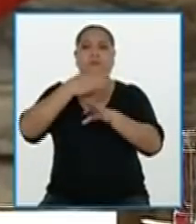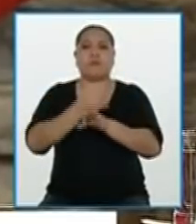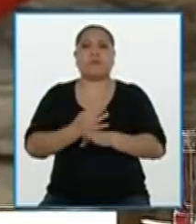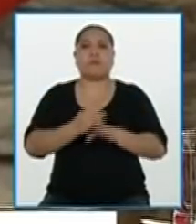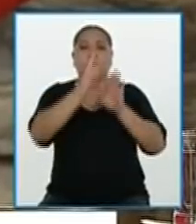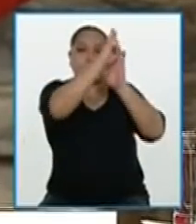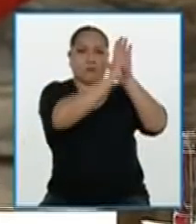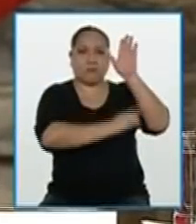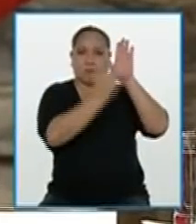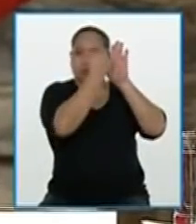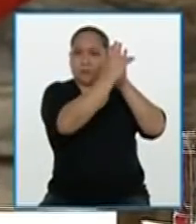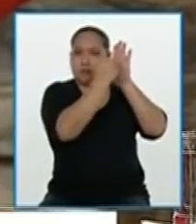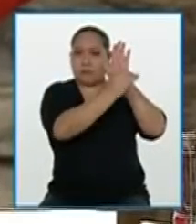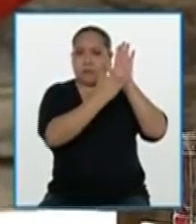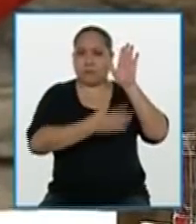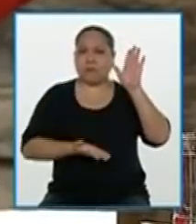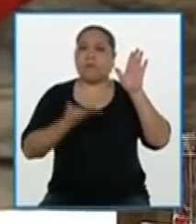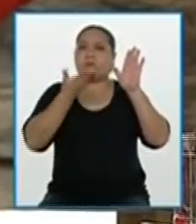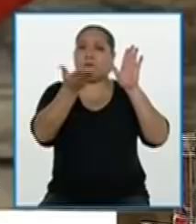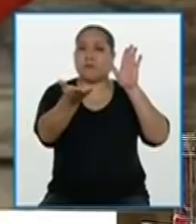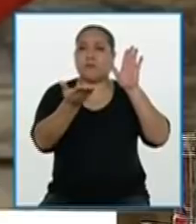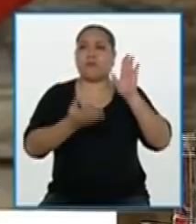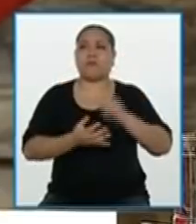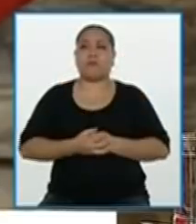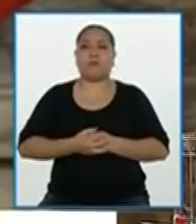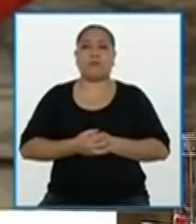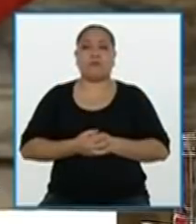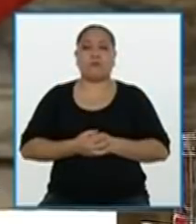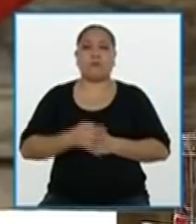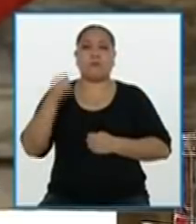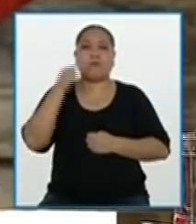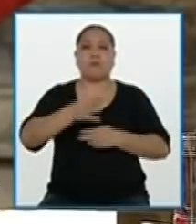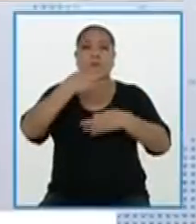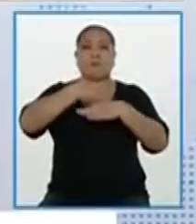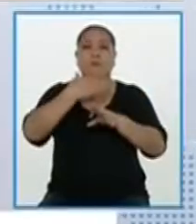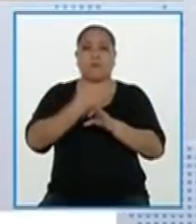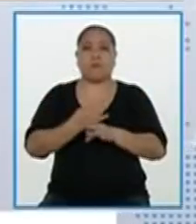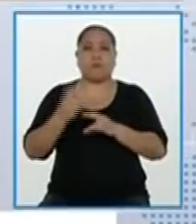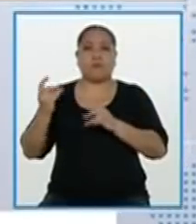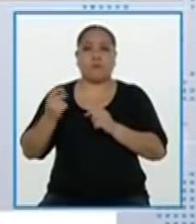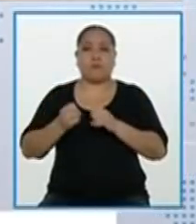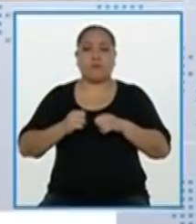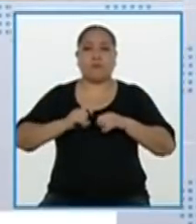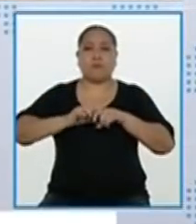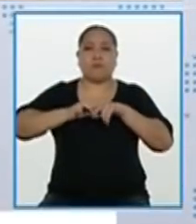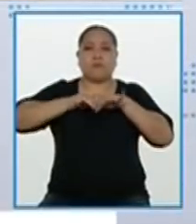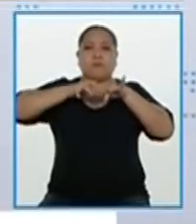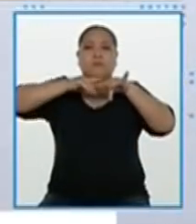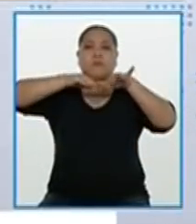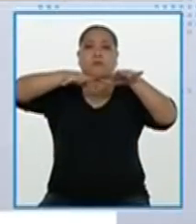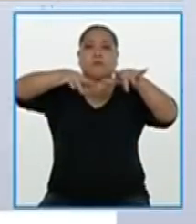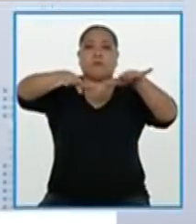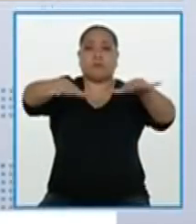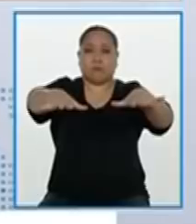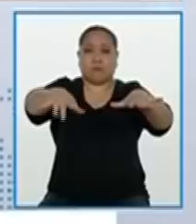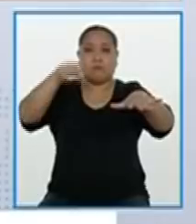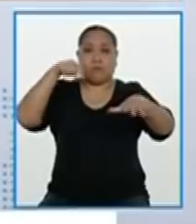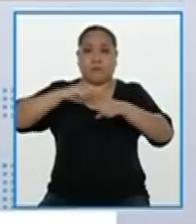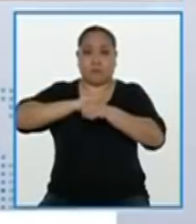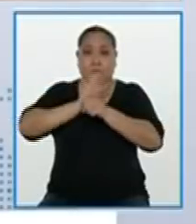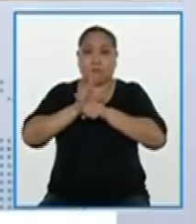avance el desempeño de la vacuna, ¿no? Cómo avance el gobierno actual, cómo avancen el